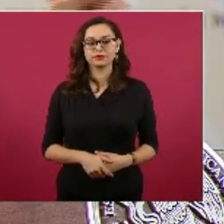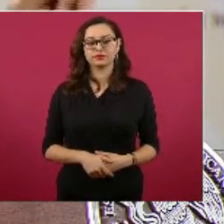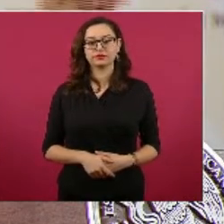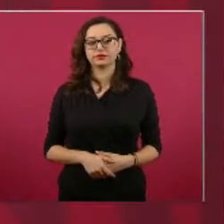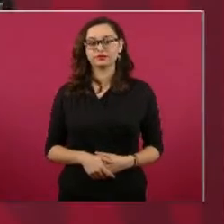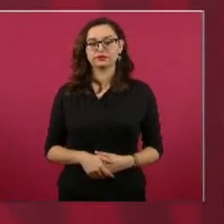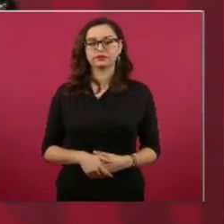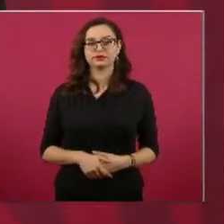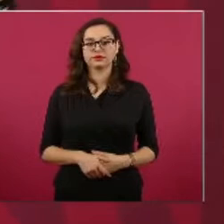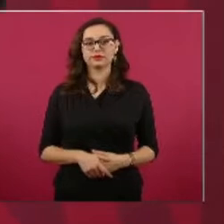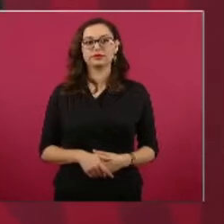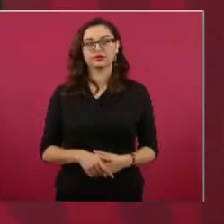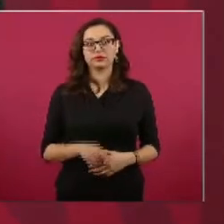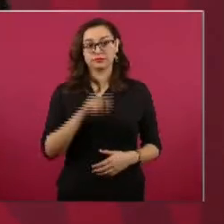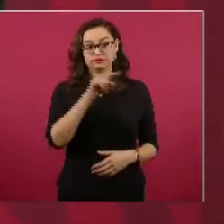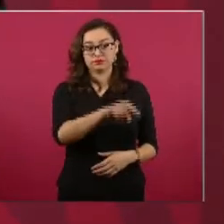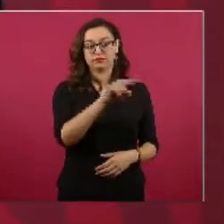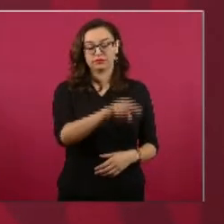tamazunchale